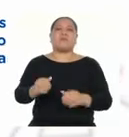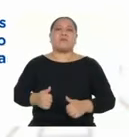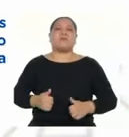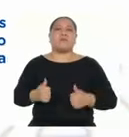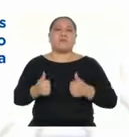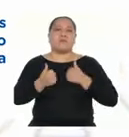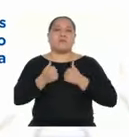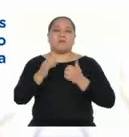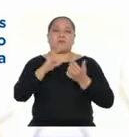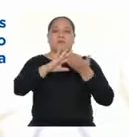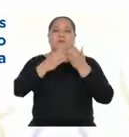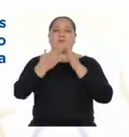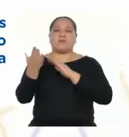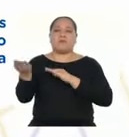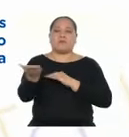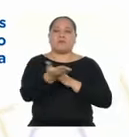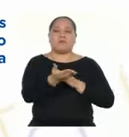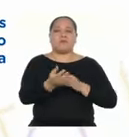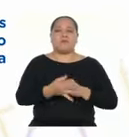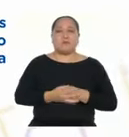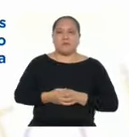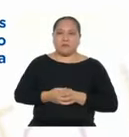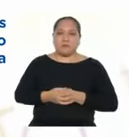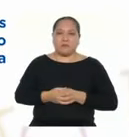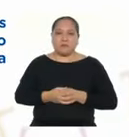la población.